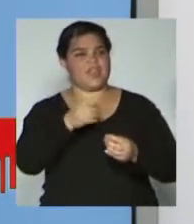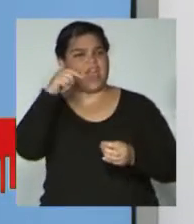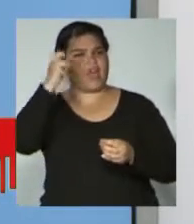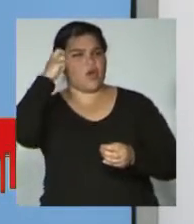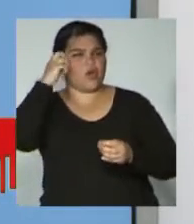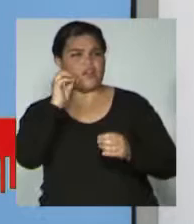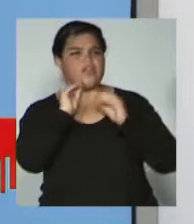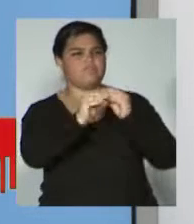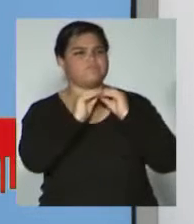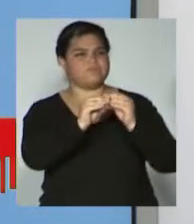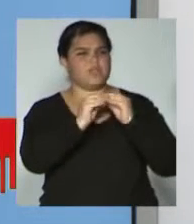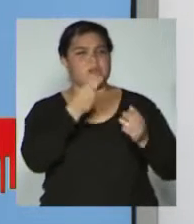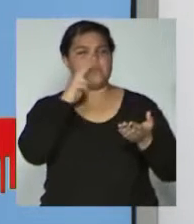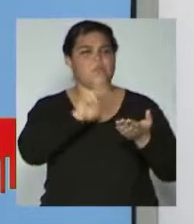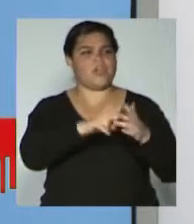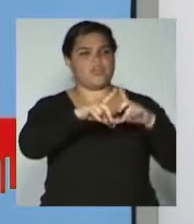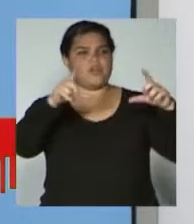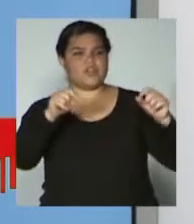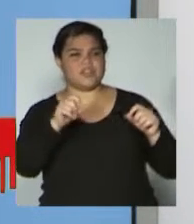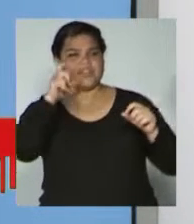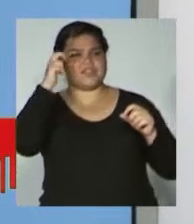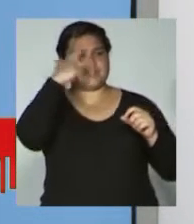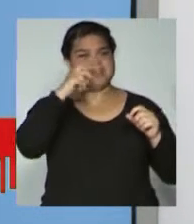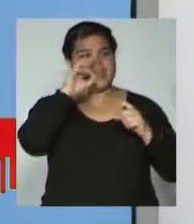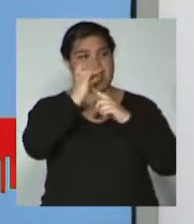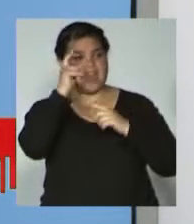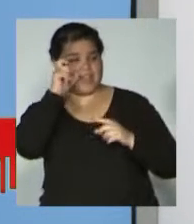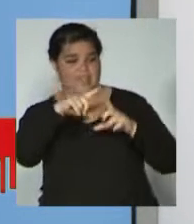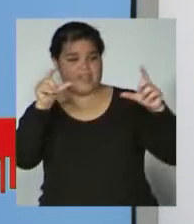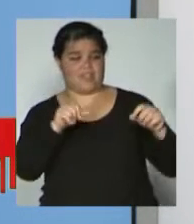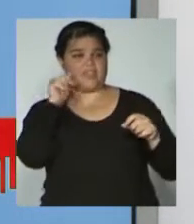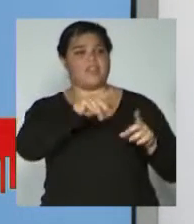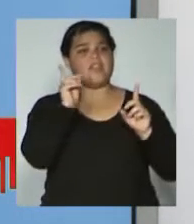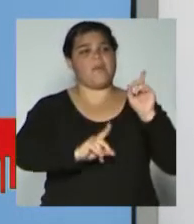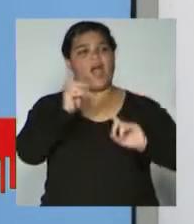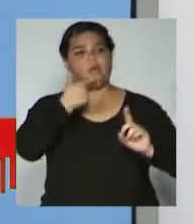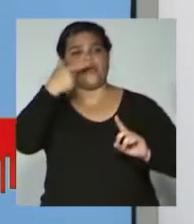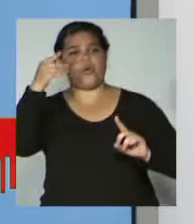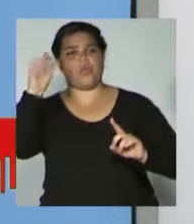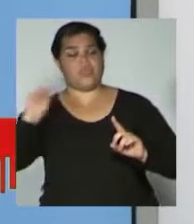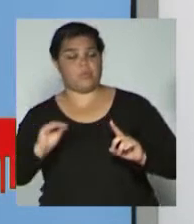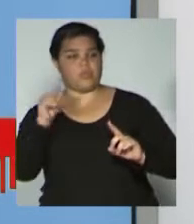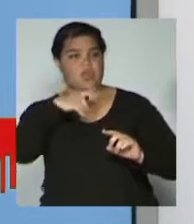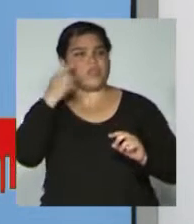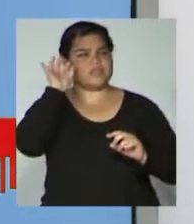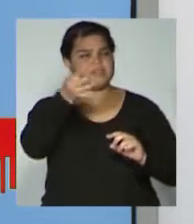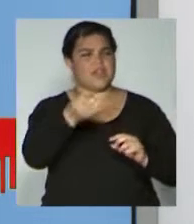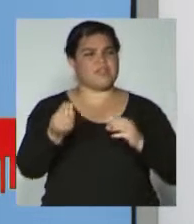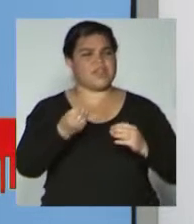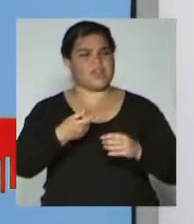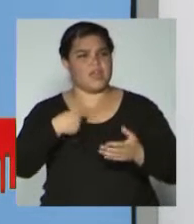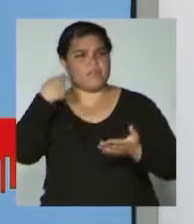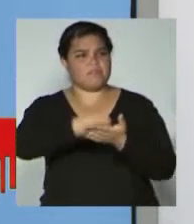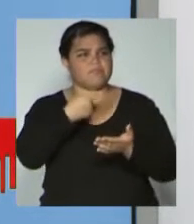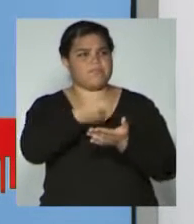Nación la prórroga del impuesto al cheque y a otros impuestos que por ahí algunos diputados manifiestan que son regresivos para la provincia. ¿Esto también se